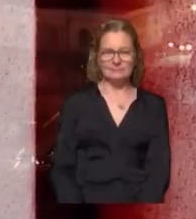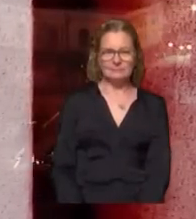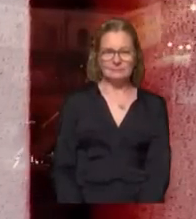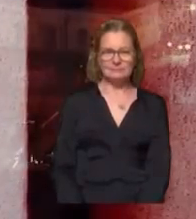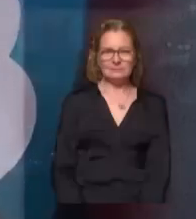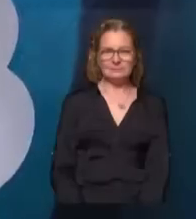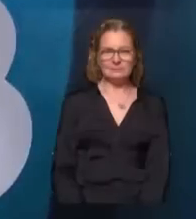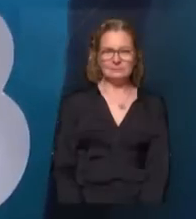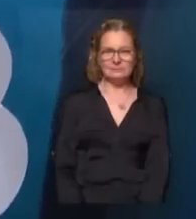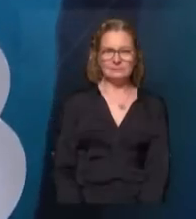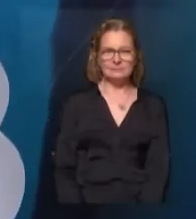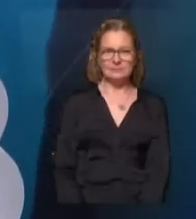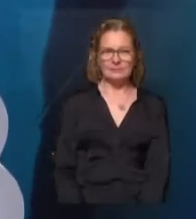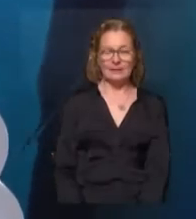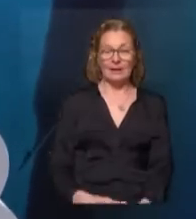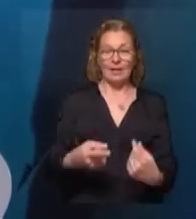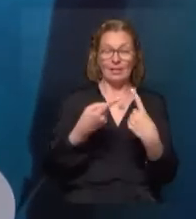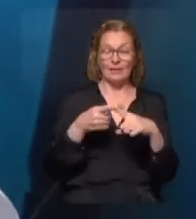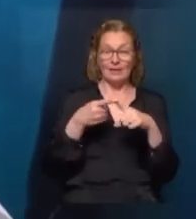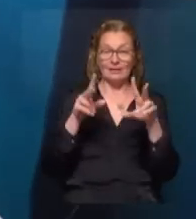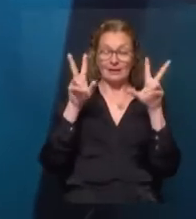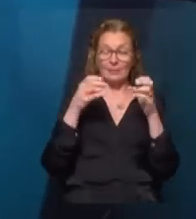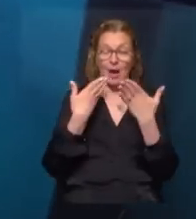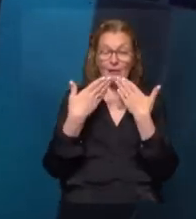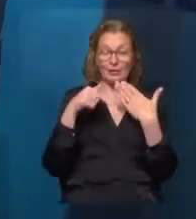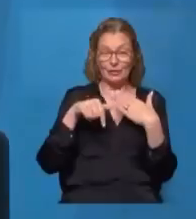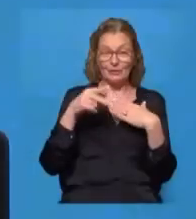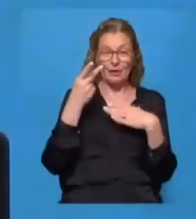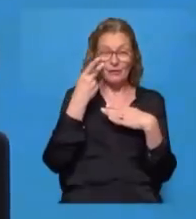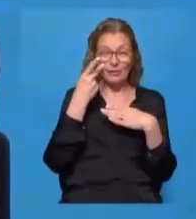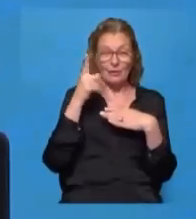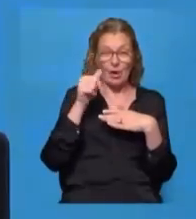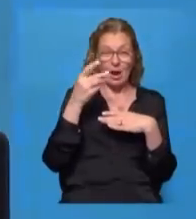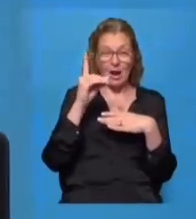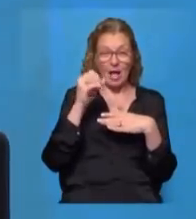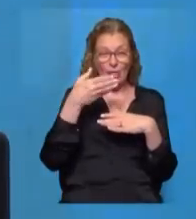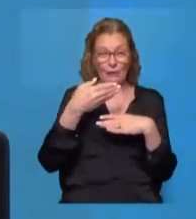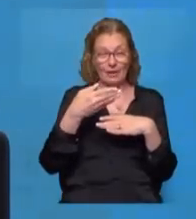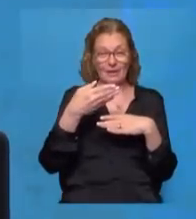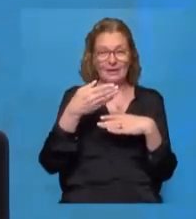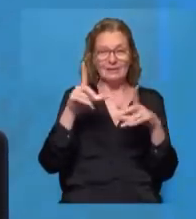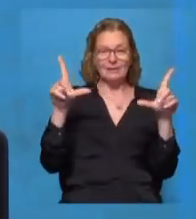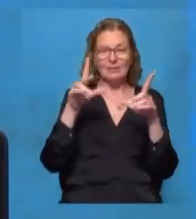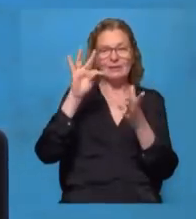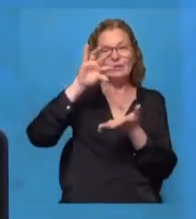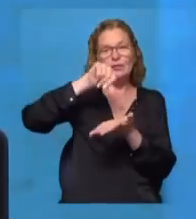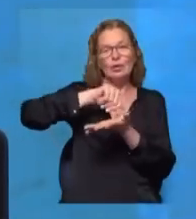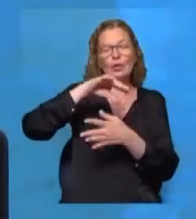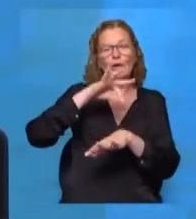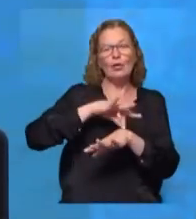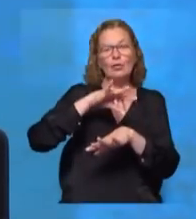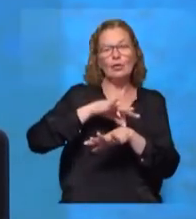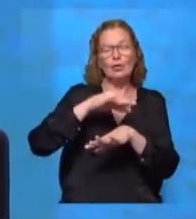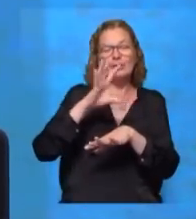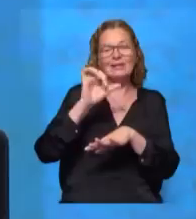secretos bueno y varios temas estaremos hablando esta noche en vivo aquí en lado B en la pantalla de TV ciudad con el doctor buir